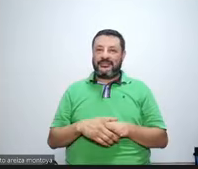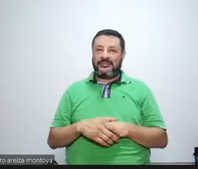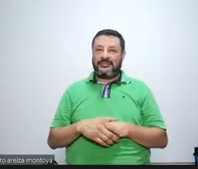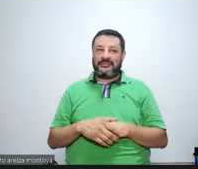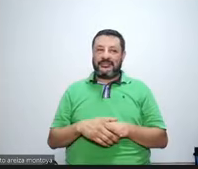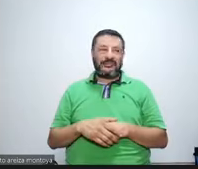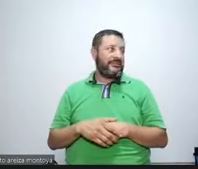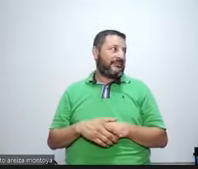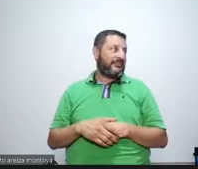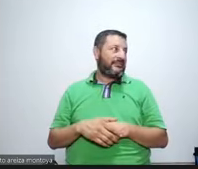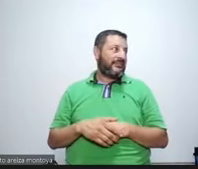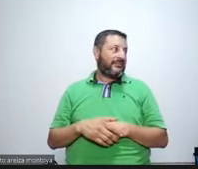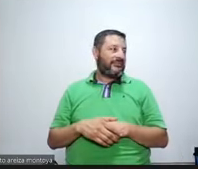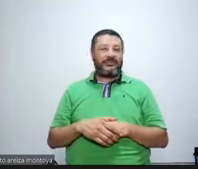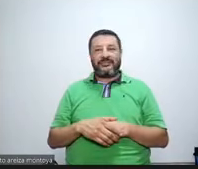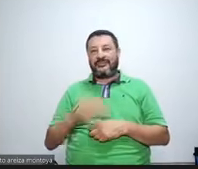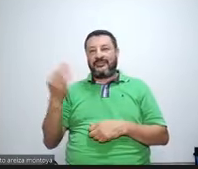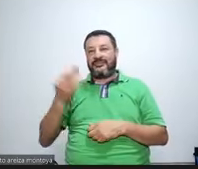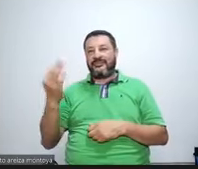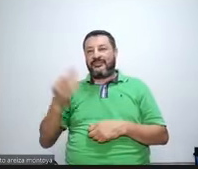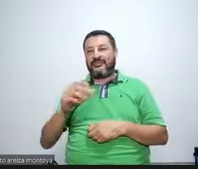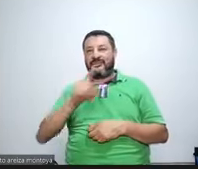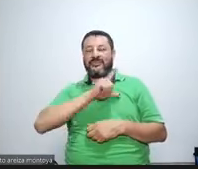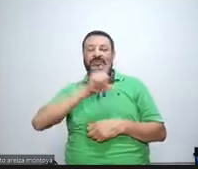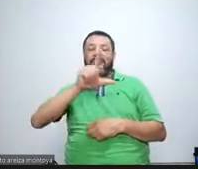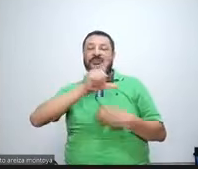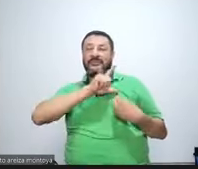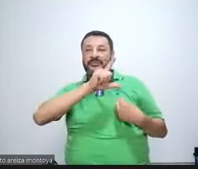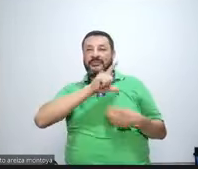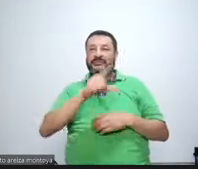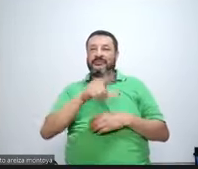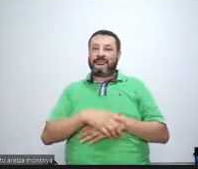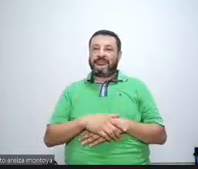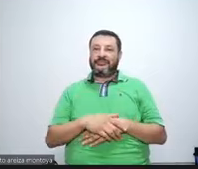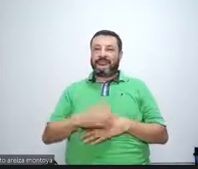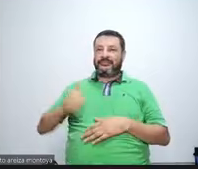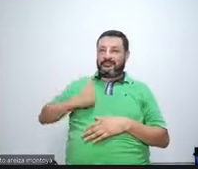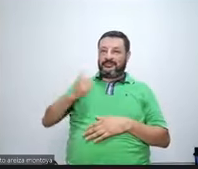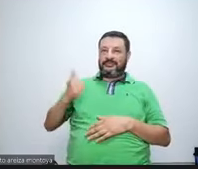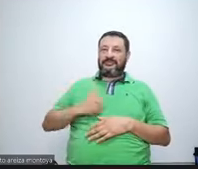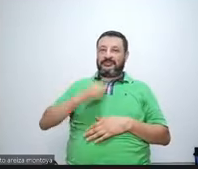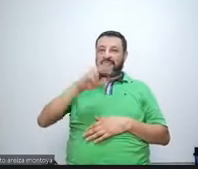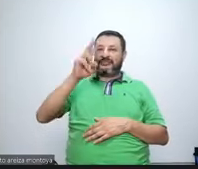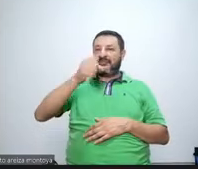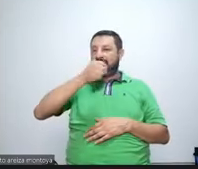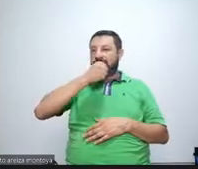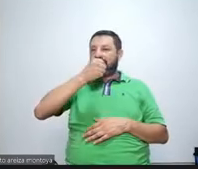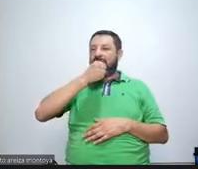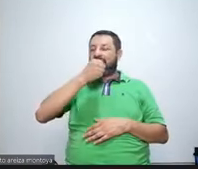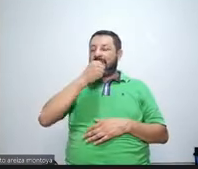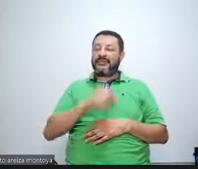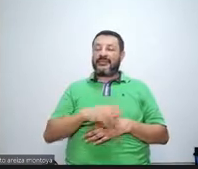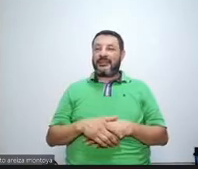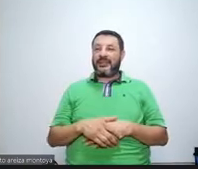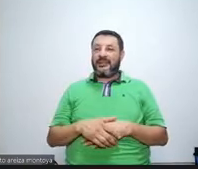Y hablando un poco de esos liderazgos también, porque tenemos aquí también aprovechando como dos noticias para dar.